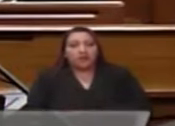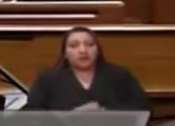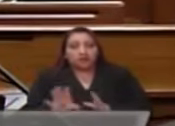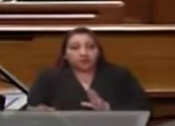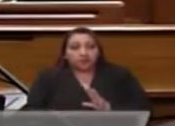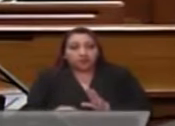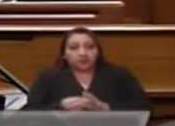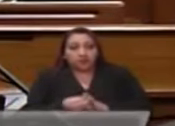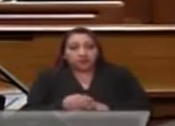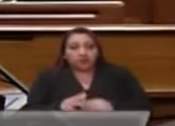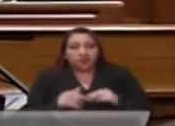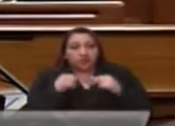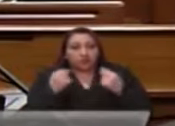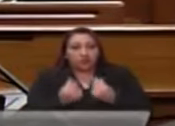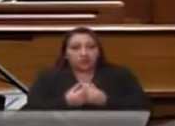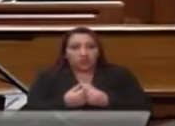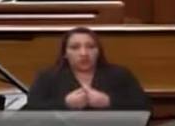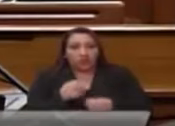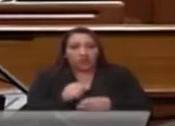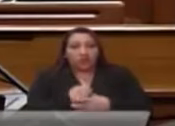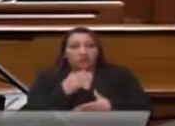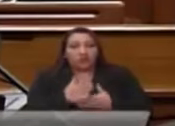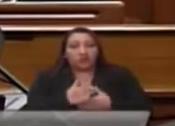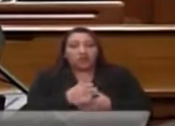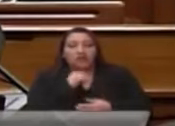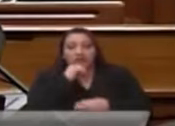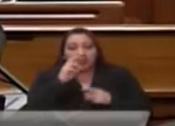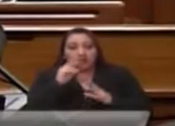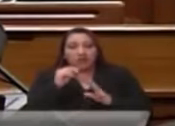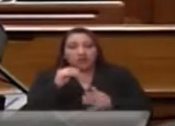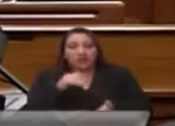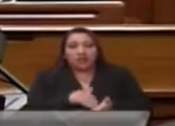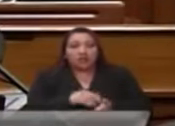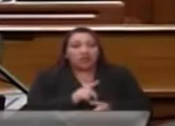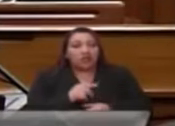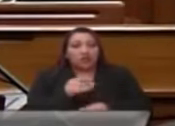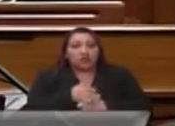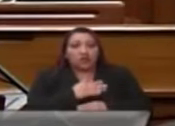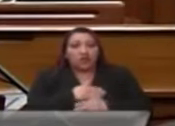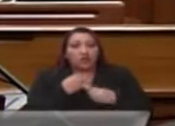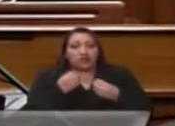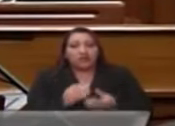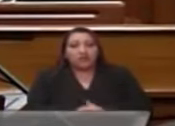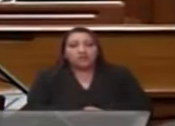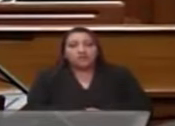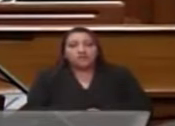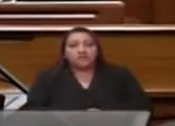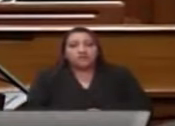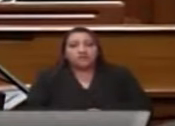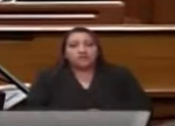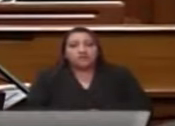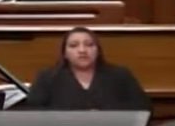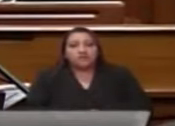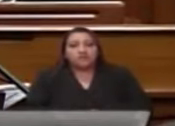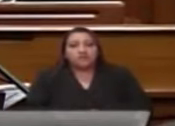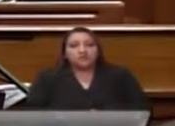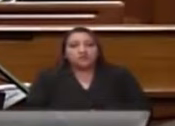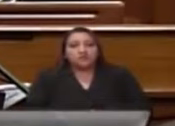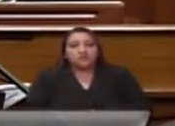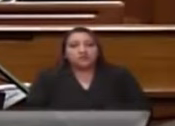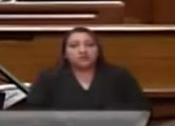incorporando a los grupos en situación de vulnerabilidad que no fueron considerados anteriormente.